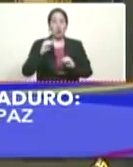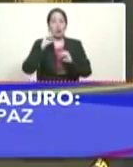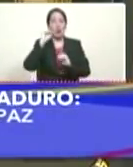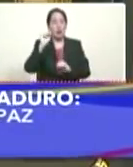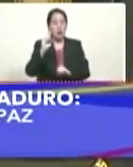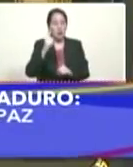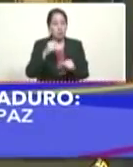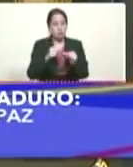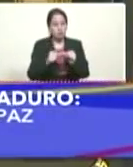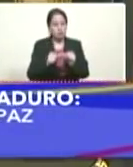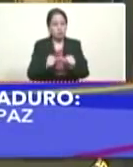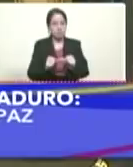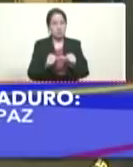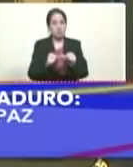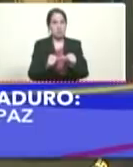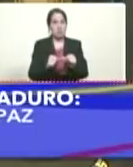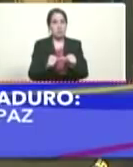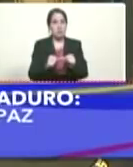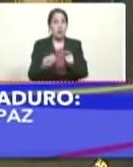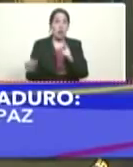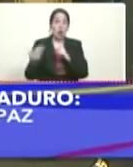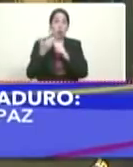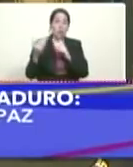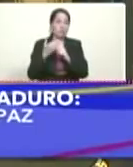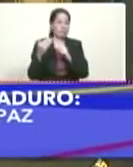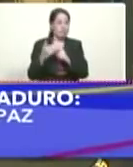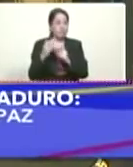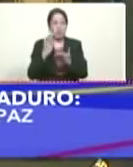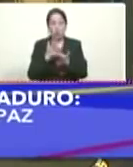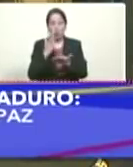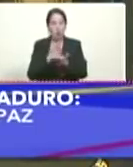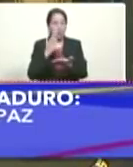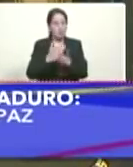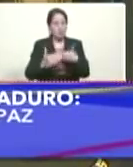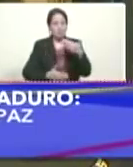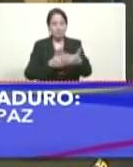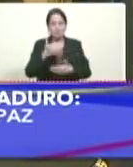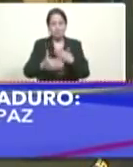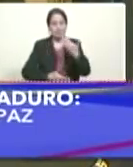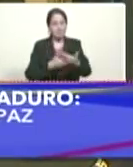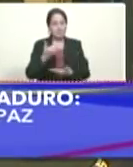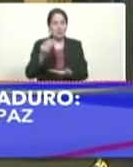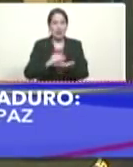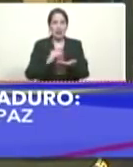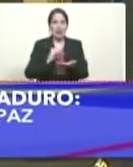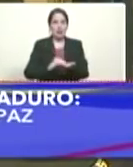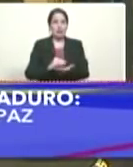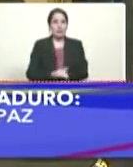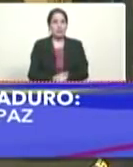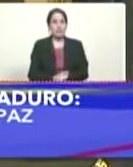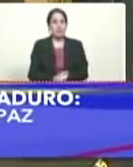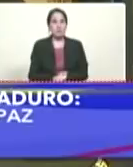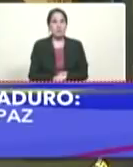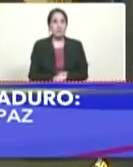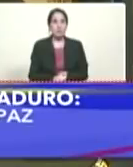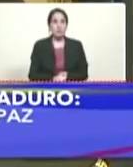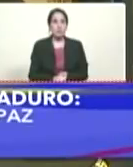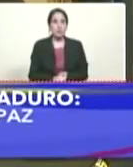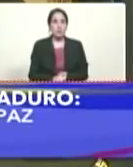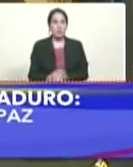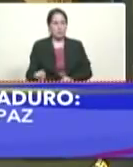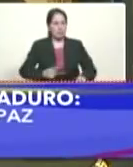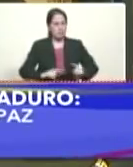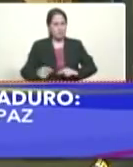ahora vamos a consolidar la y los ataques han continuado los ataques han continuado y la operación militar anna